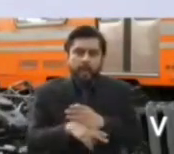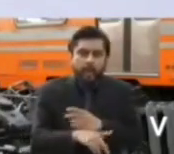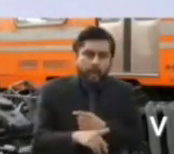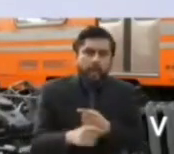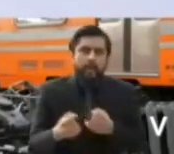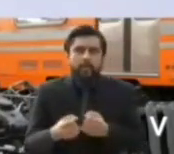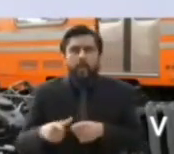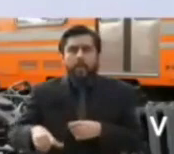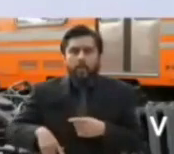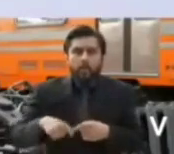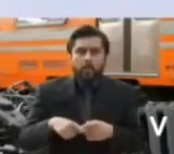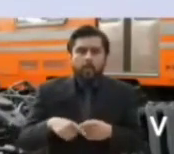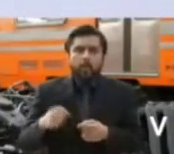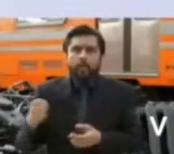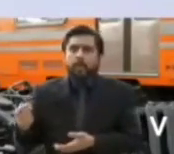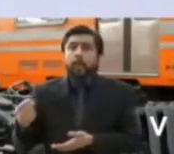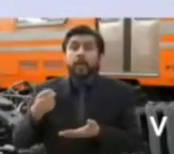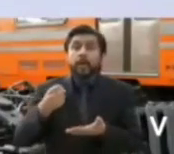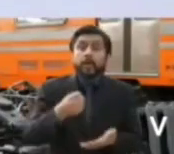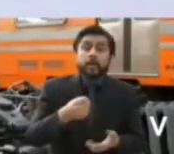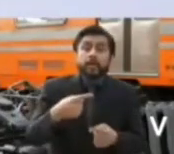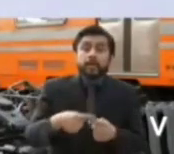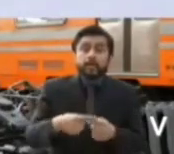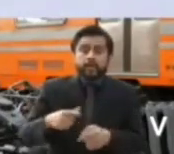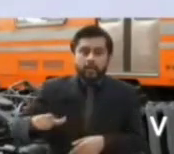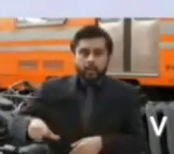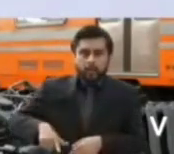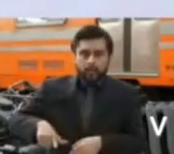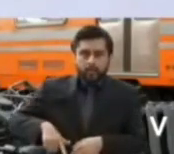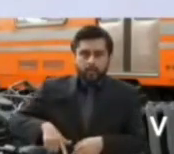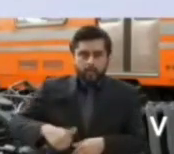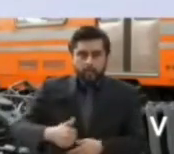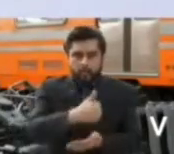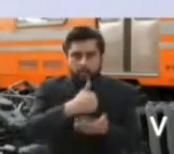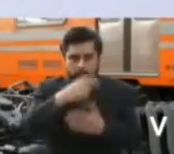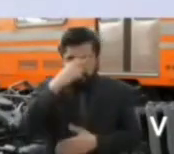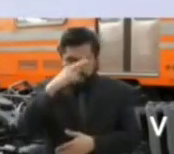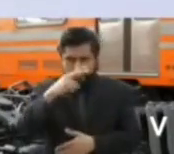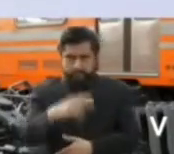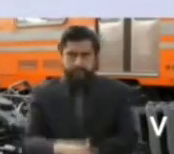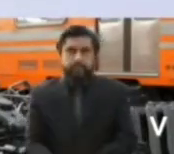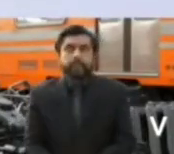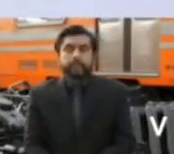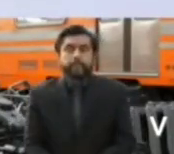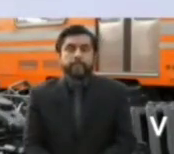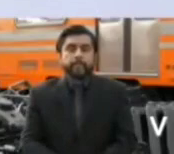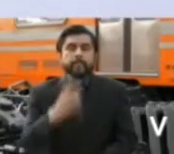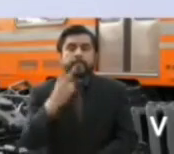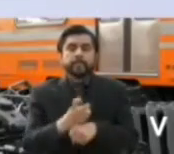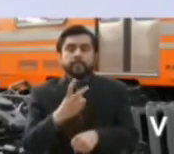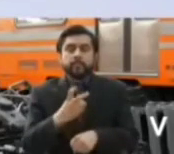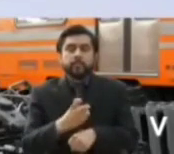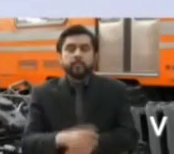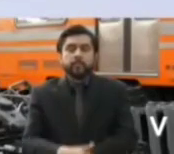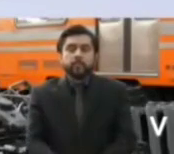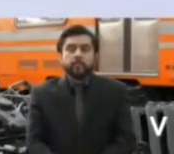los propios recursos del presupuesto del gobierno de la ciudad. Segundo,